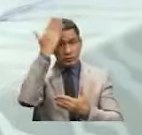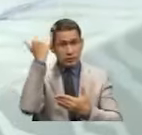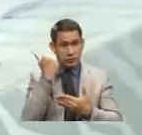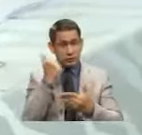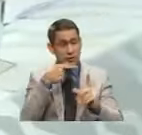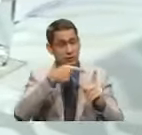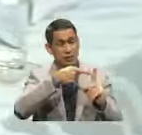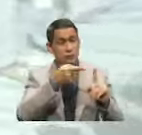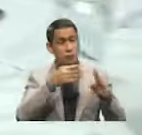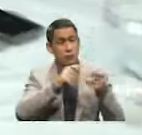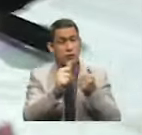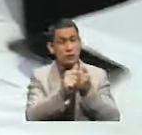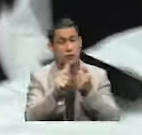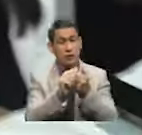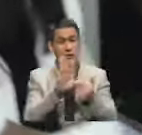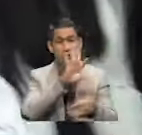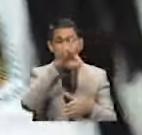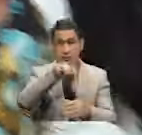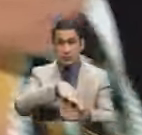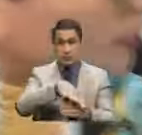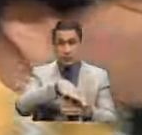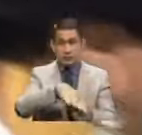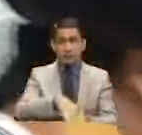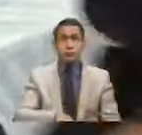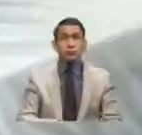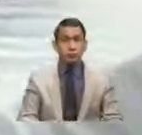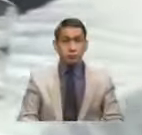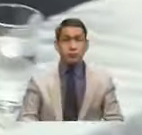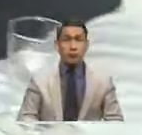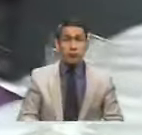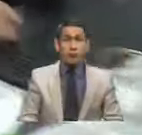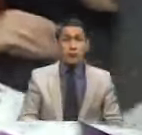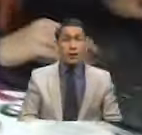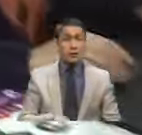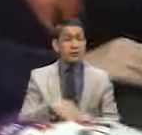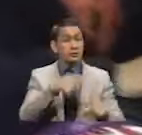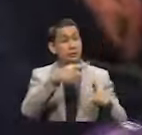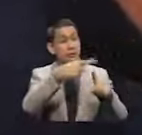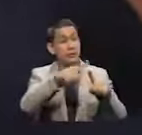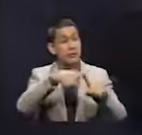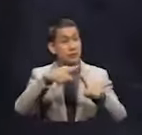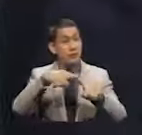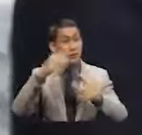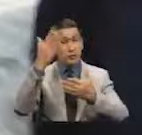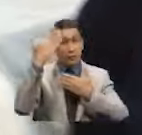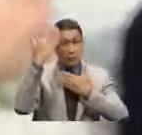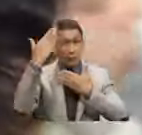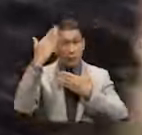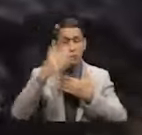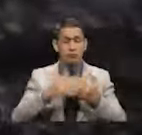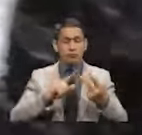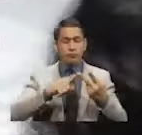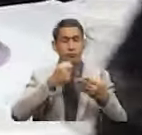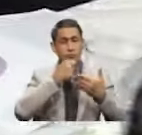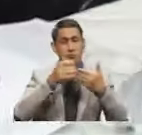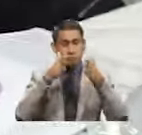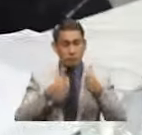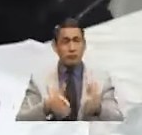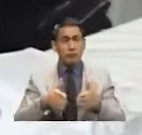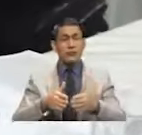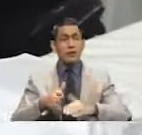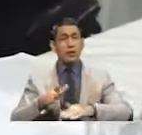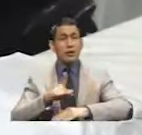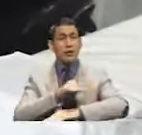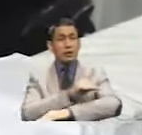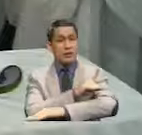Villavicencio. La violencia estuvo dirigida a candidatos, autoridades, periodistas, dirigentes sociales o